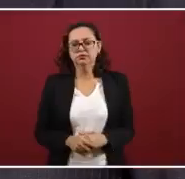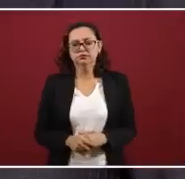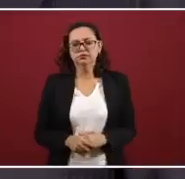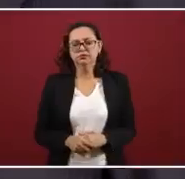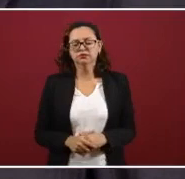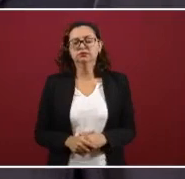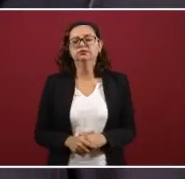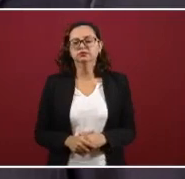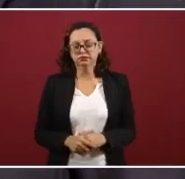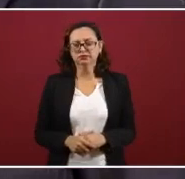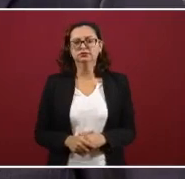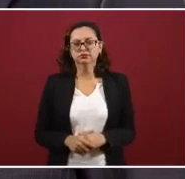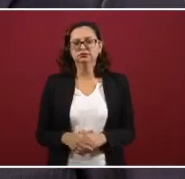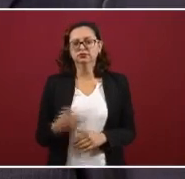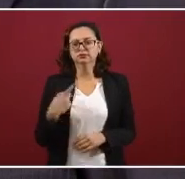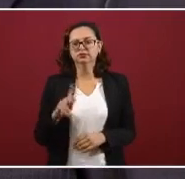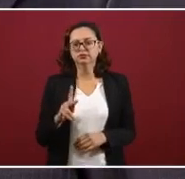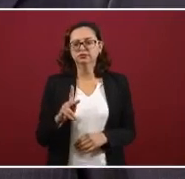Pero hay esa